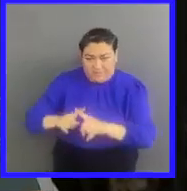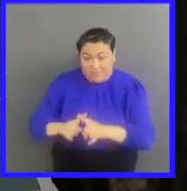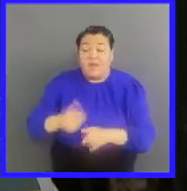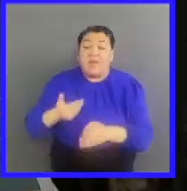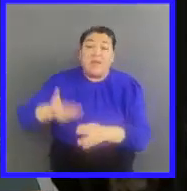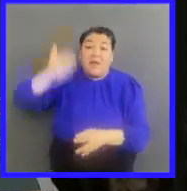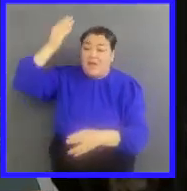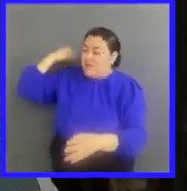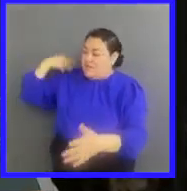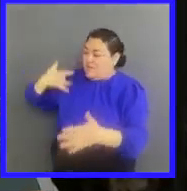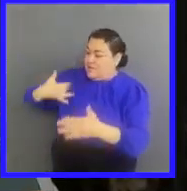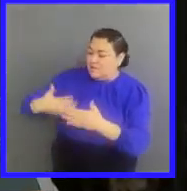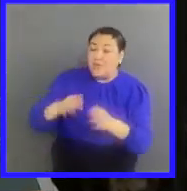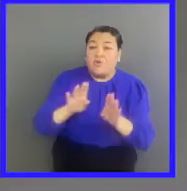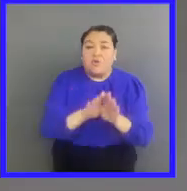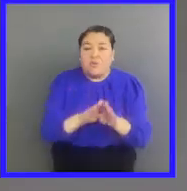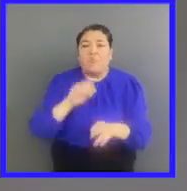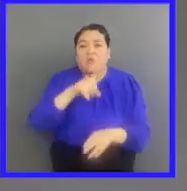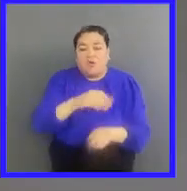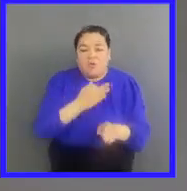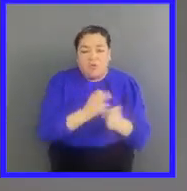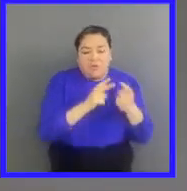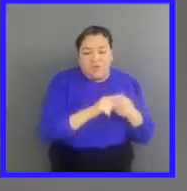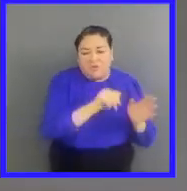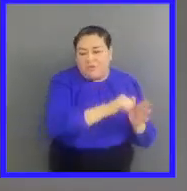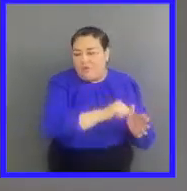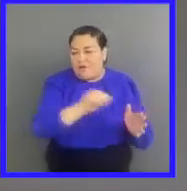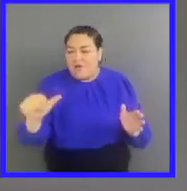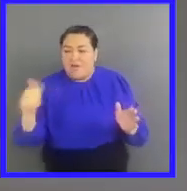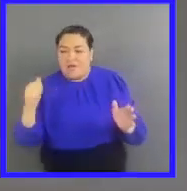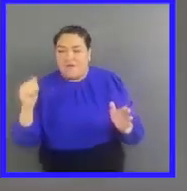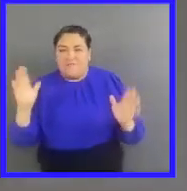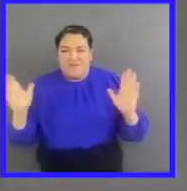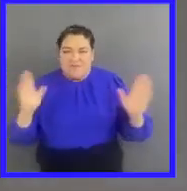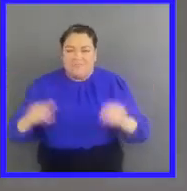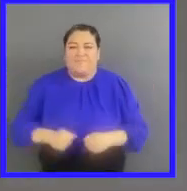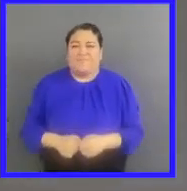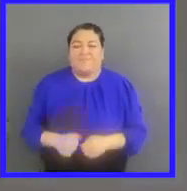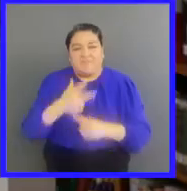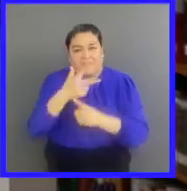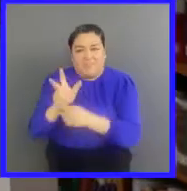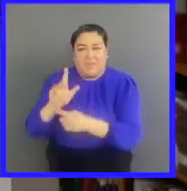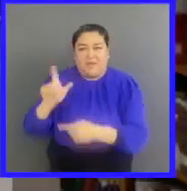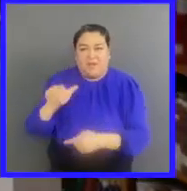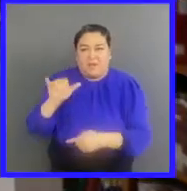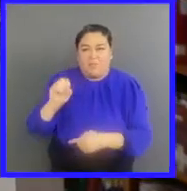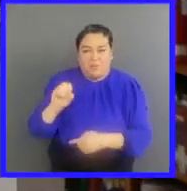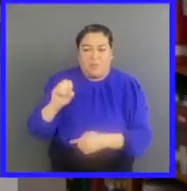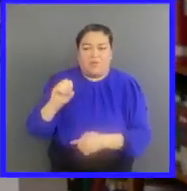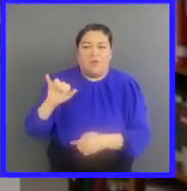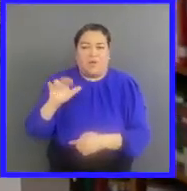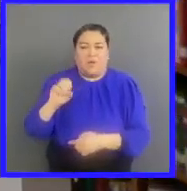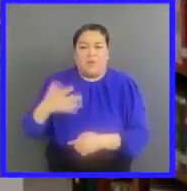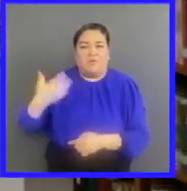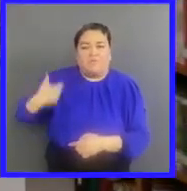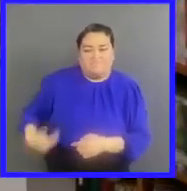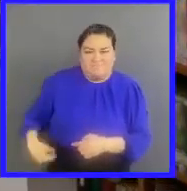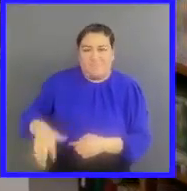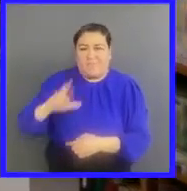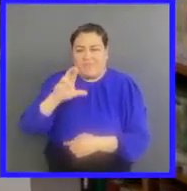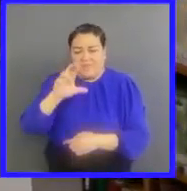estará disponible hasta el mes de abril. Con imágenes de Leopoldo Lamadrid y Jacobo Parrilla, para Plural TV, Laura